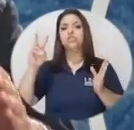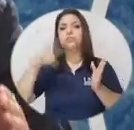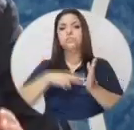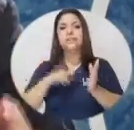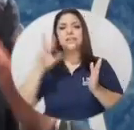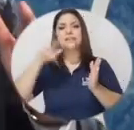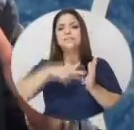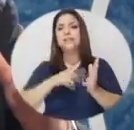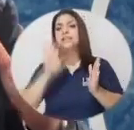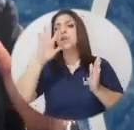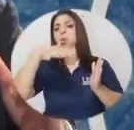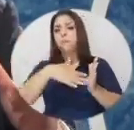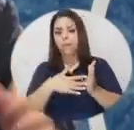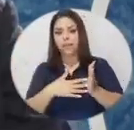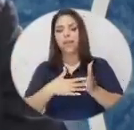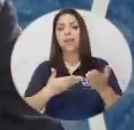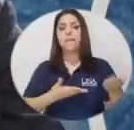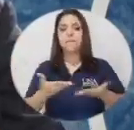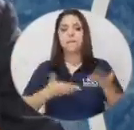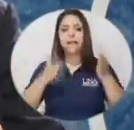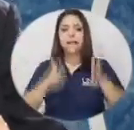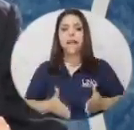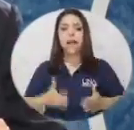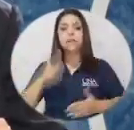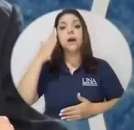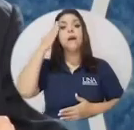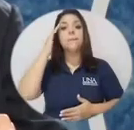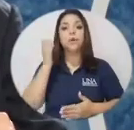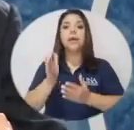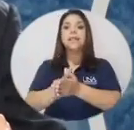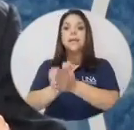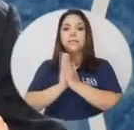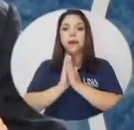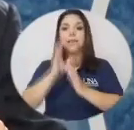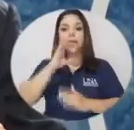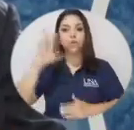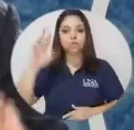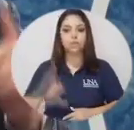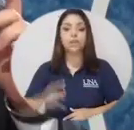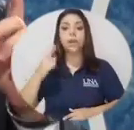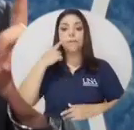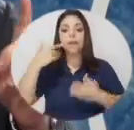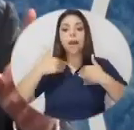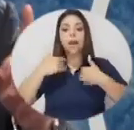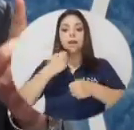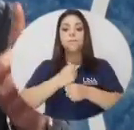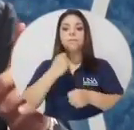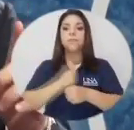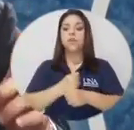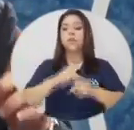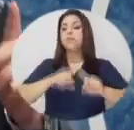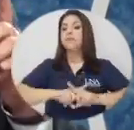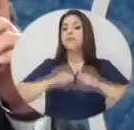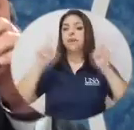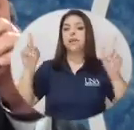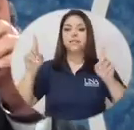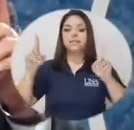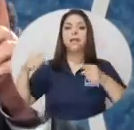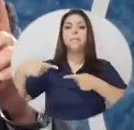que sean 2.000, 3.000, 5.000, porque la demanda de Costa Rica por crear empleo va a ser totalmente